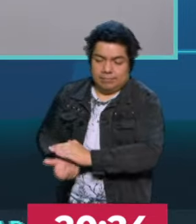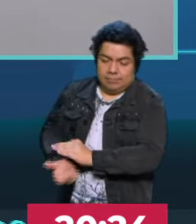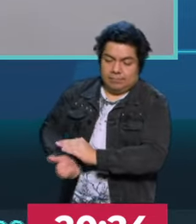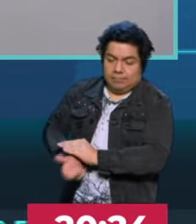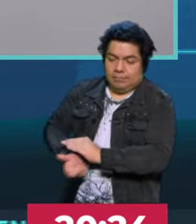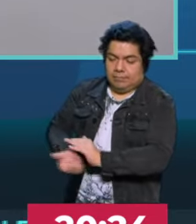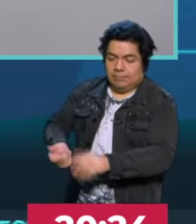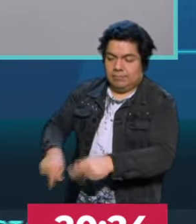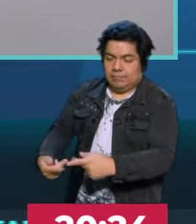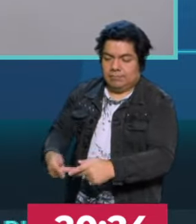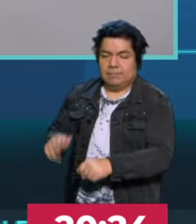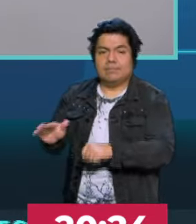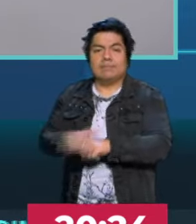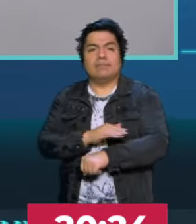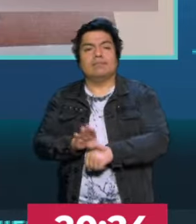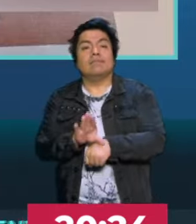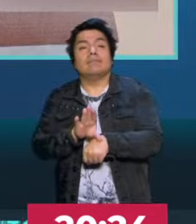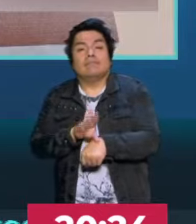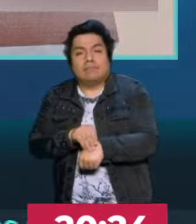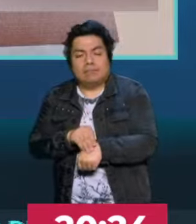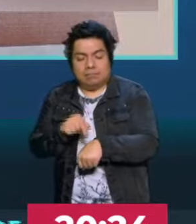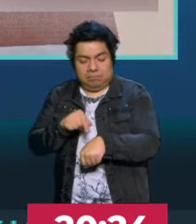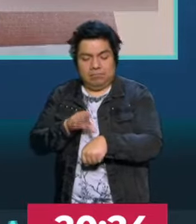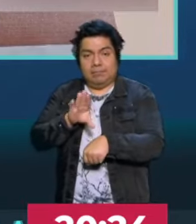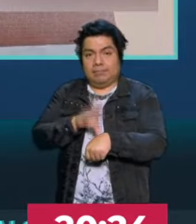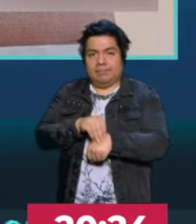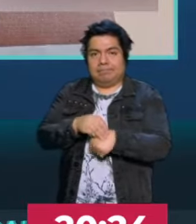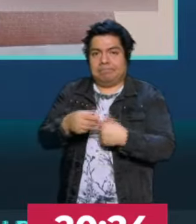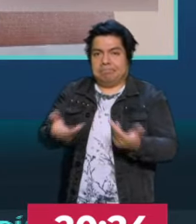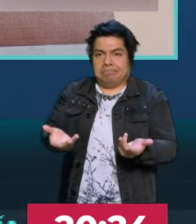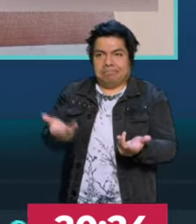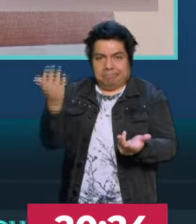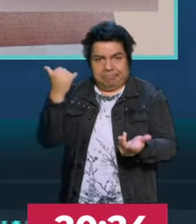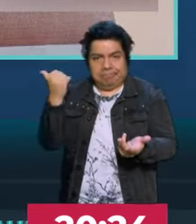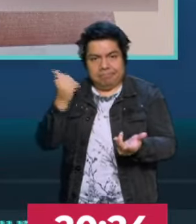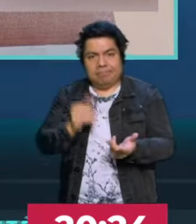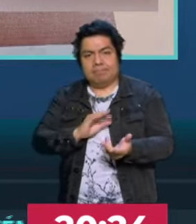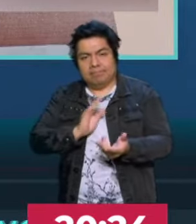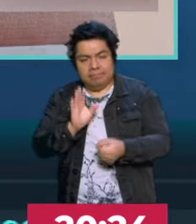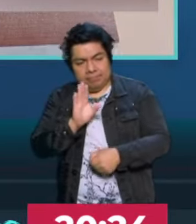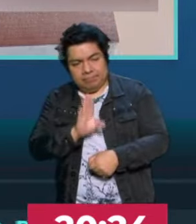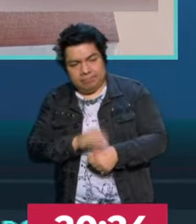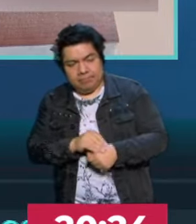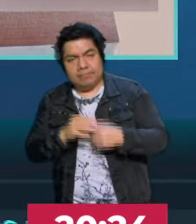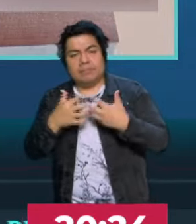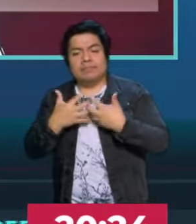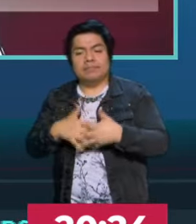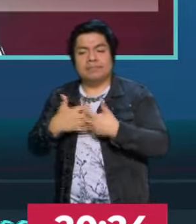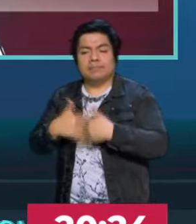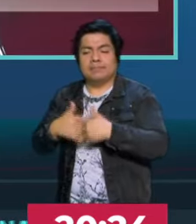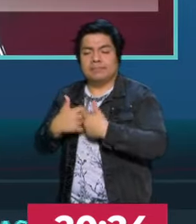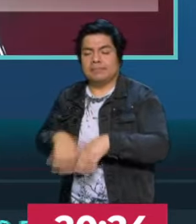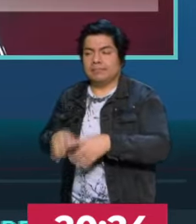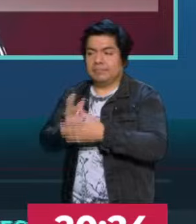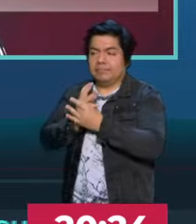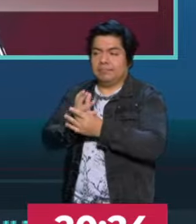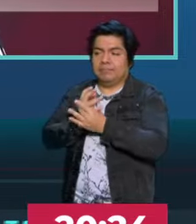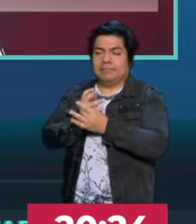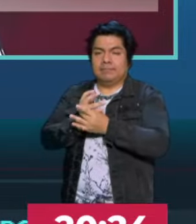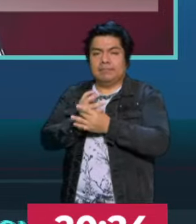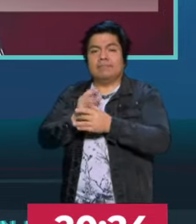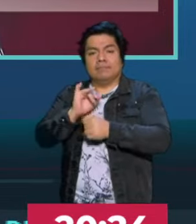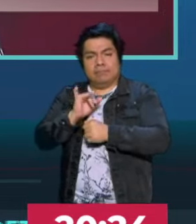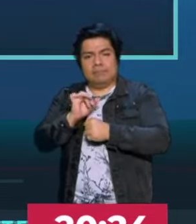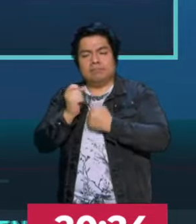se usaban permisos, algunos permisos que se habían otorgado, donde las empresas declaraban que estaban